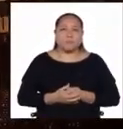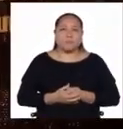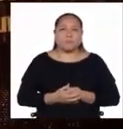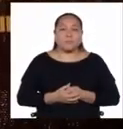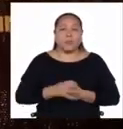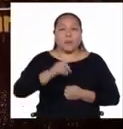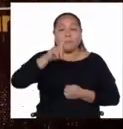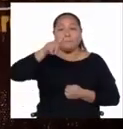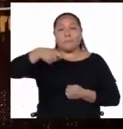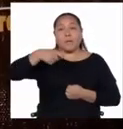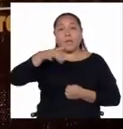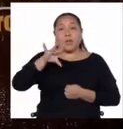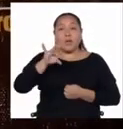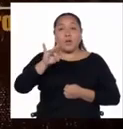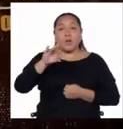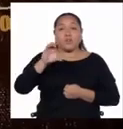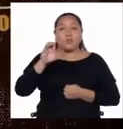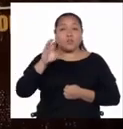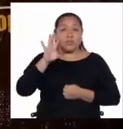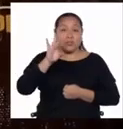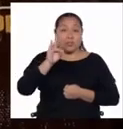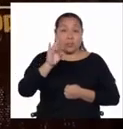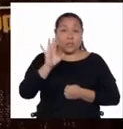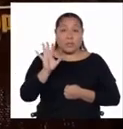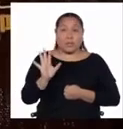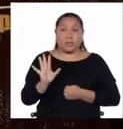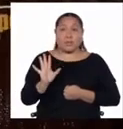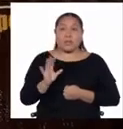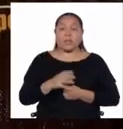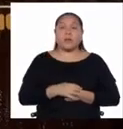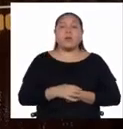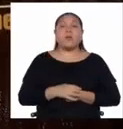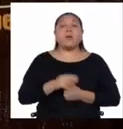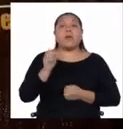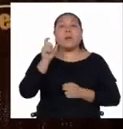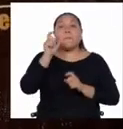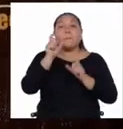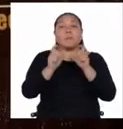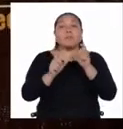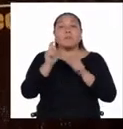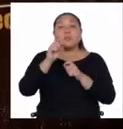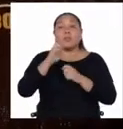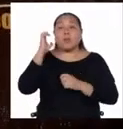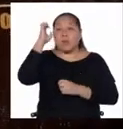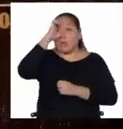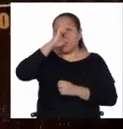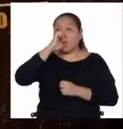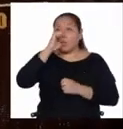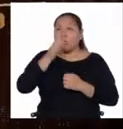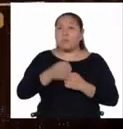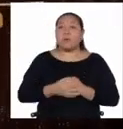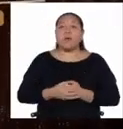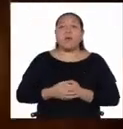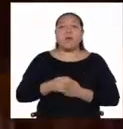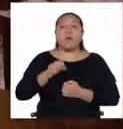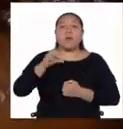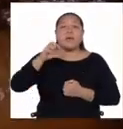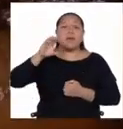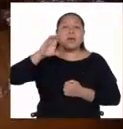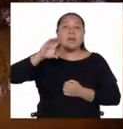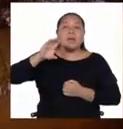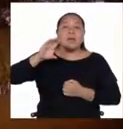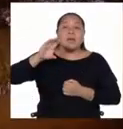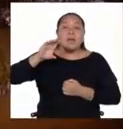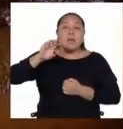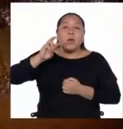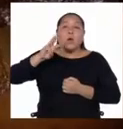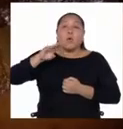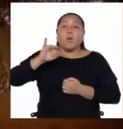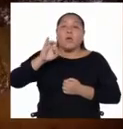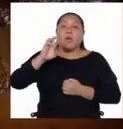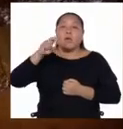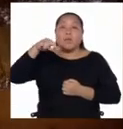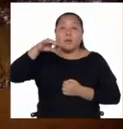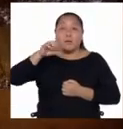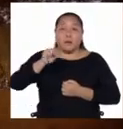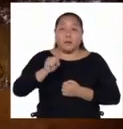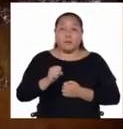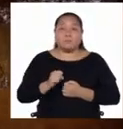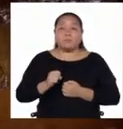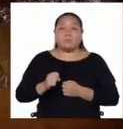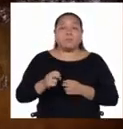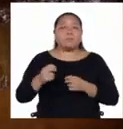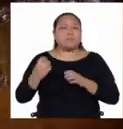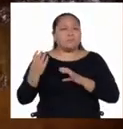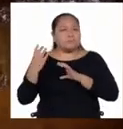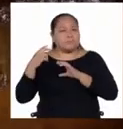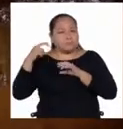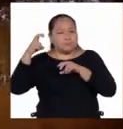En 1875, el viajero europeo Charles Wiener viajó en el ferrocarril central y describió